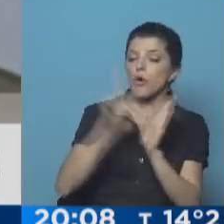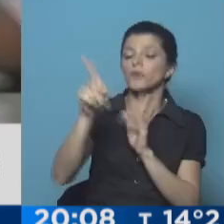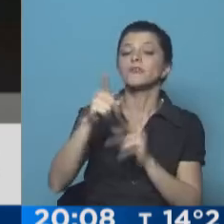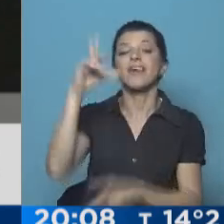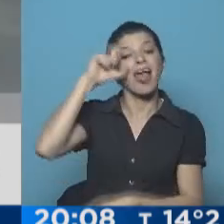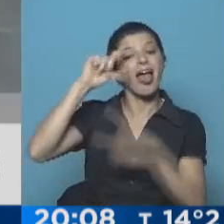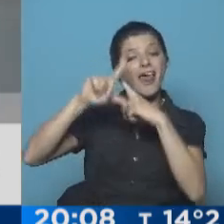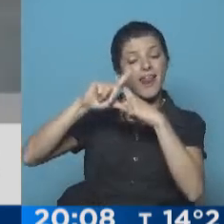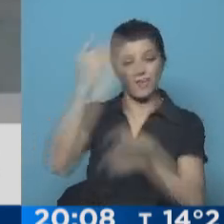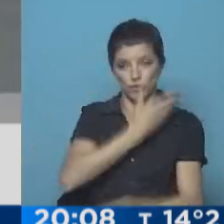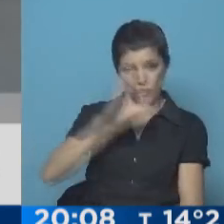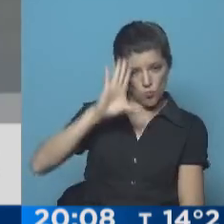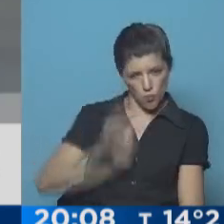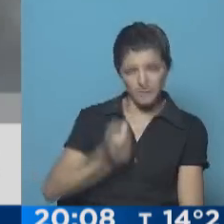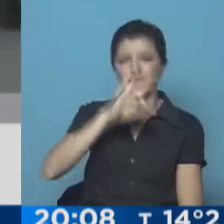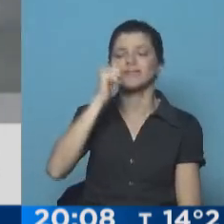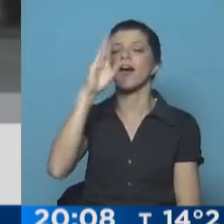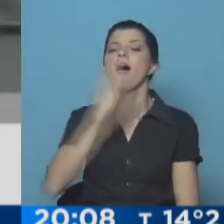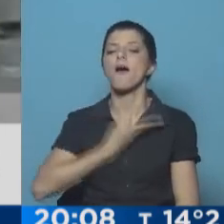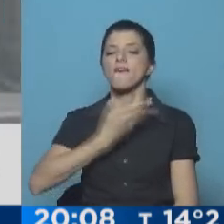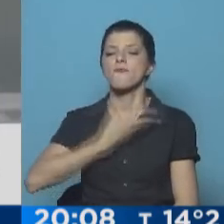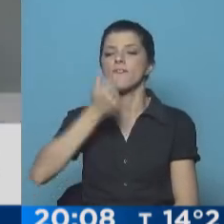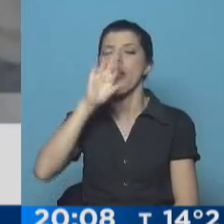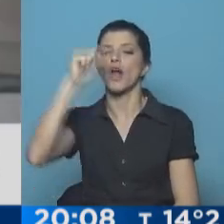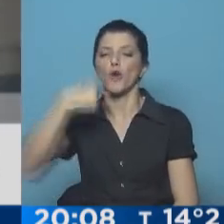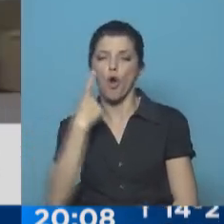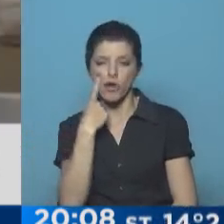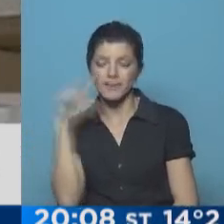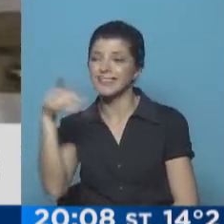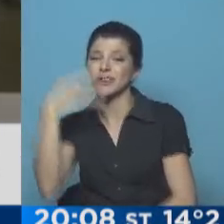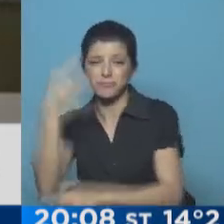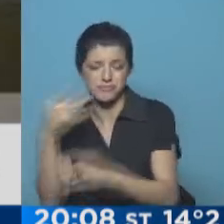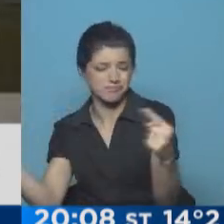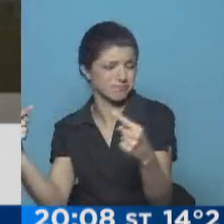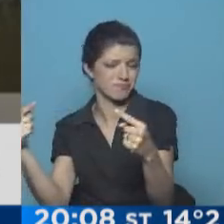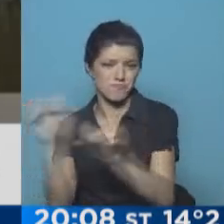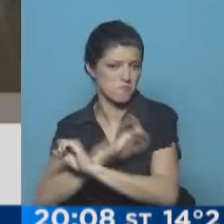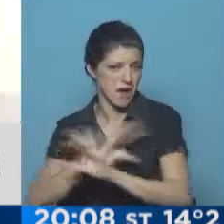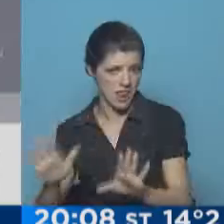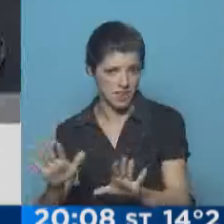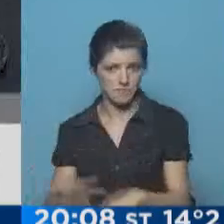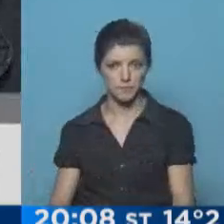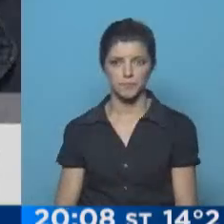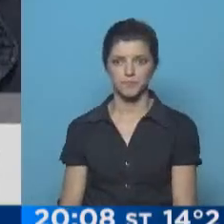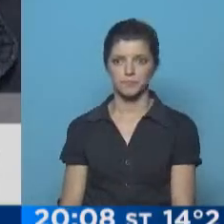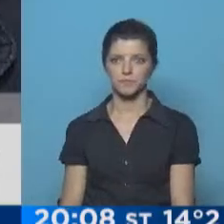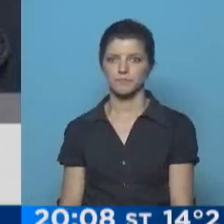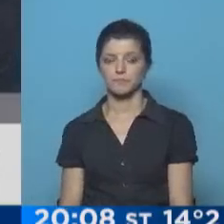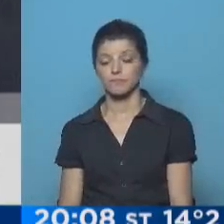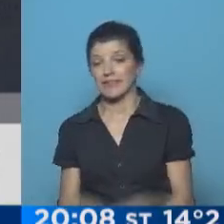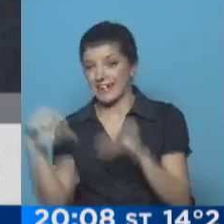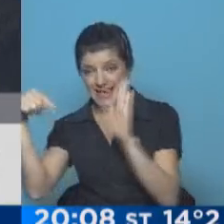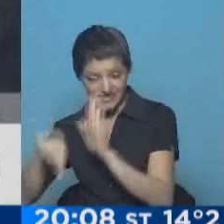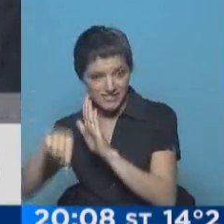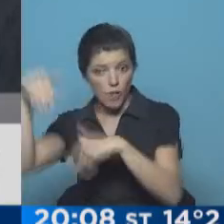Corte Suprema, Raúl Zaffaroni, quien calificó el fallo como un desatino jurídico. Bueno, este es una